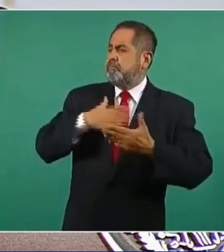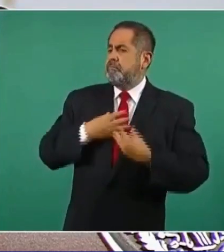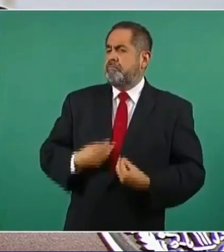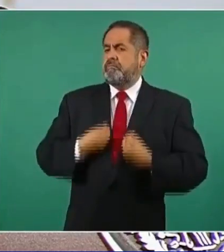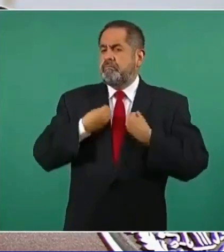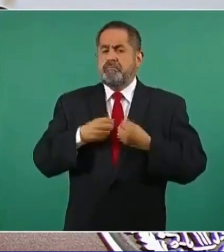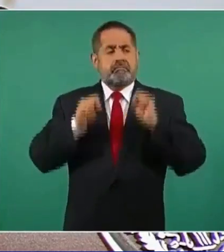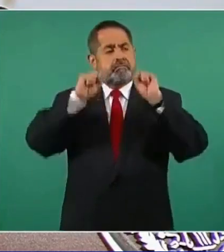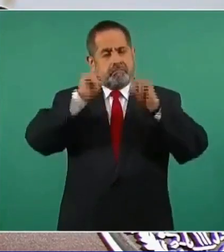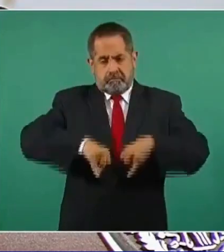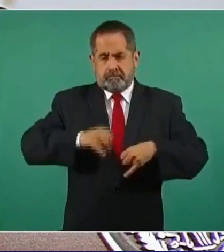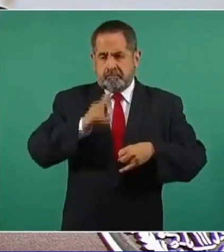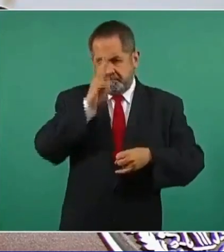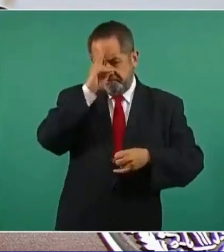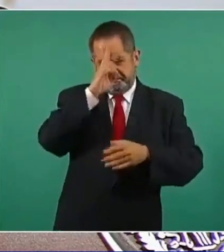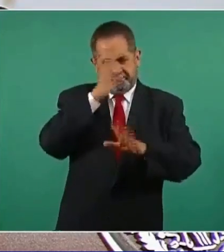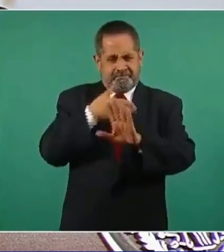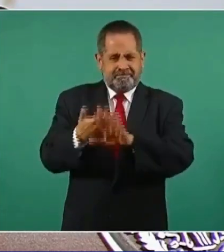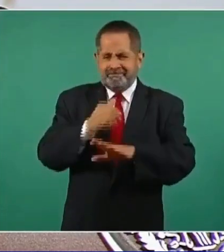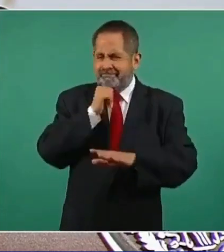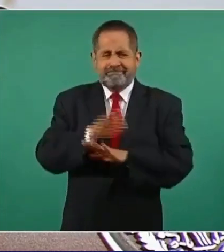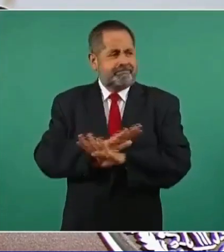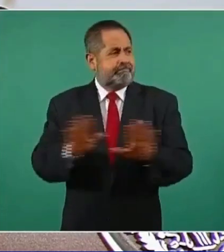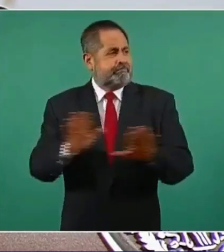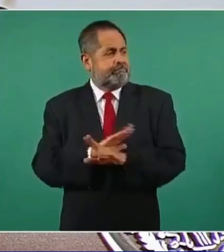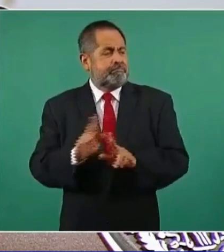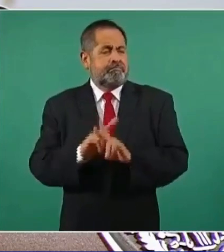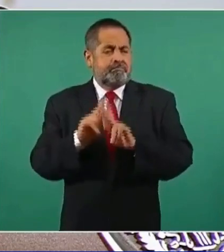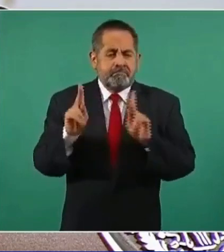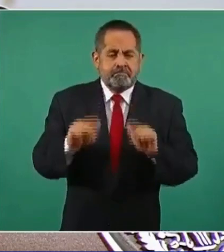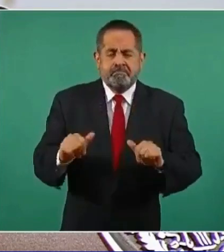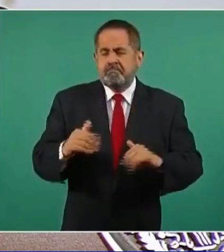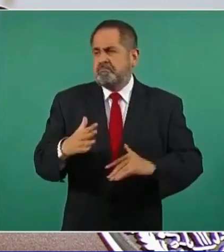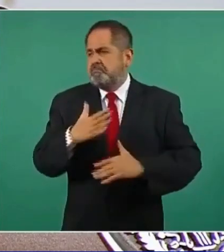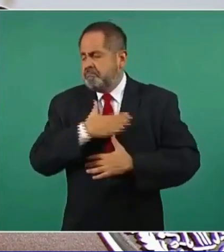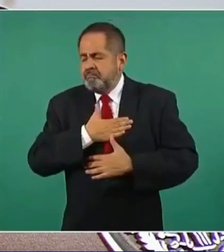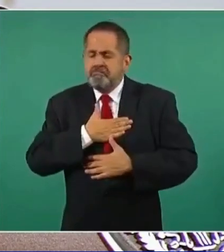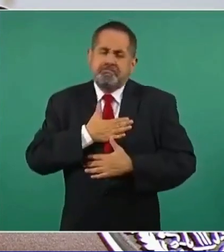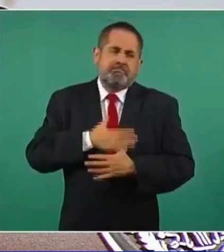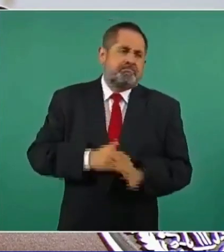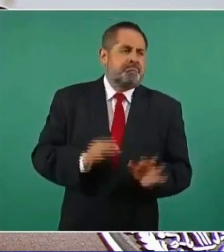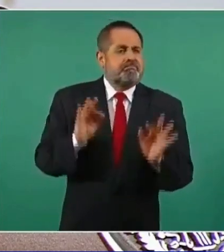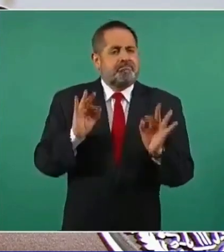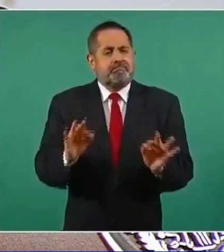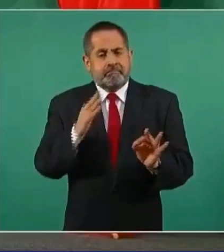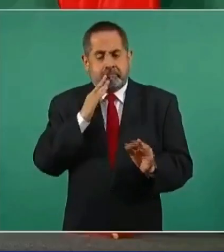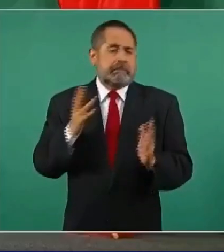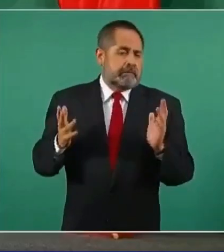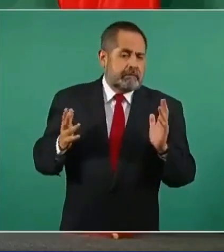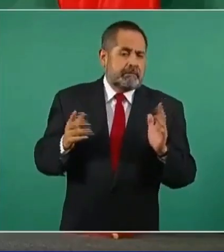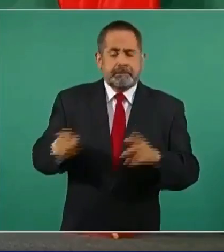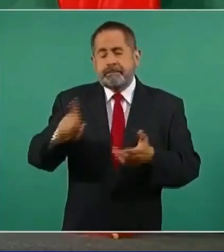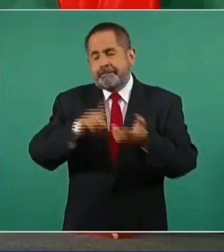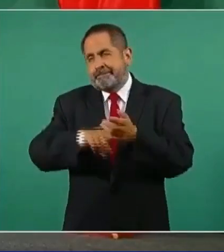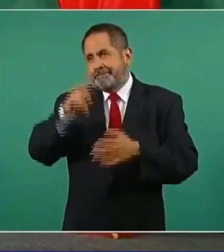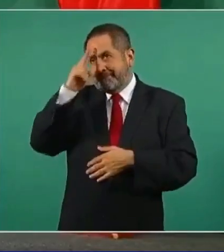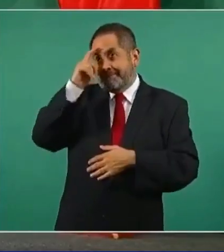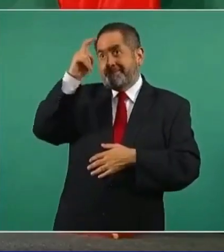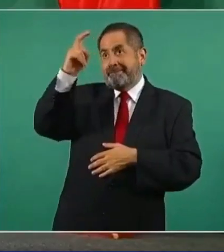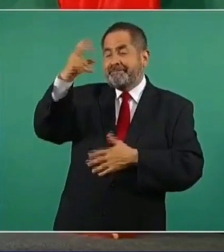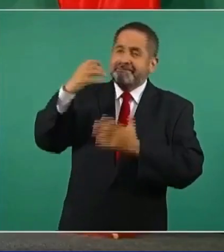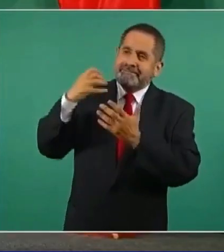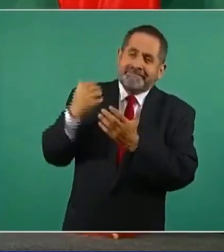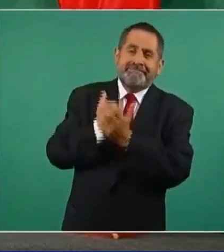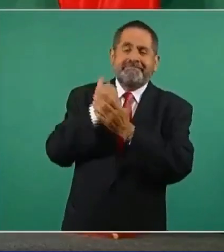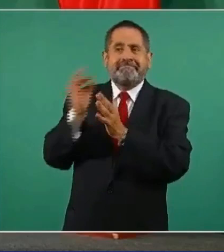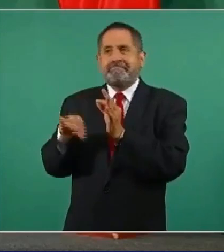vivir una vida libre de violencia, cuando tengan una vida plena, cuando tengan sueños y puedan